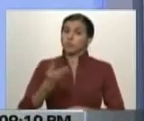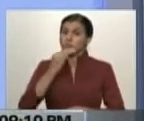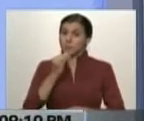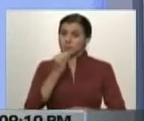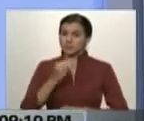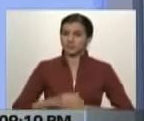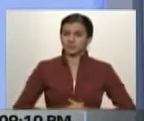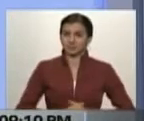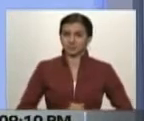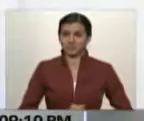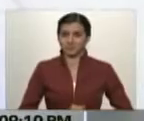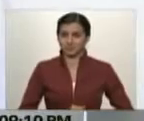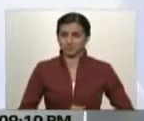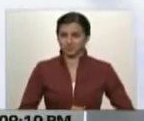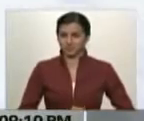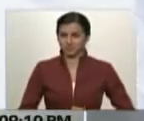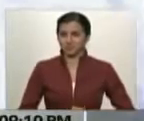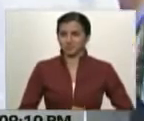información